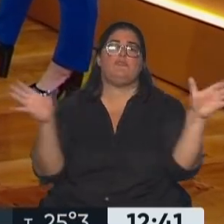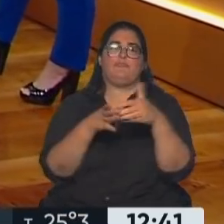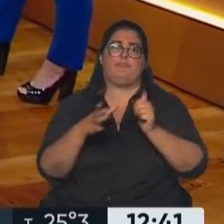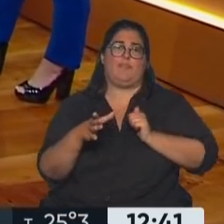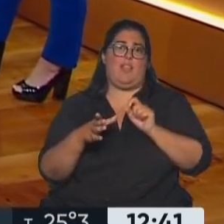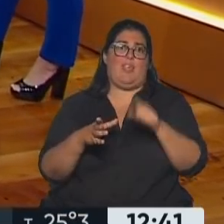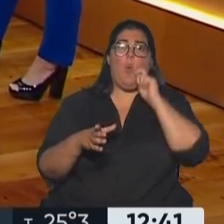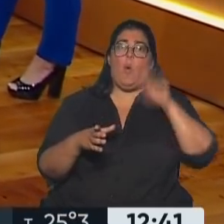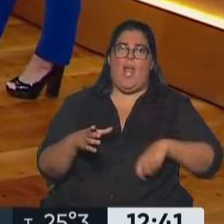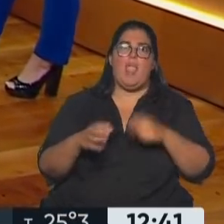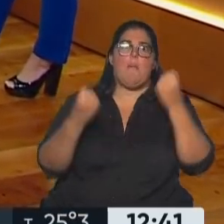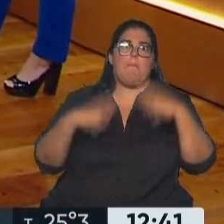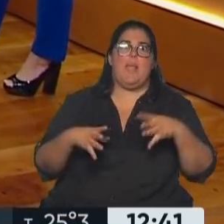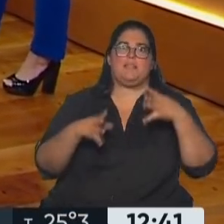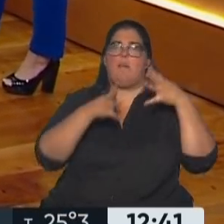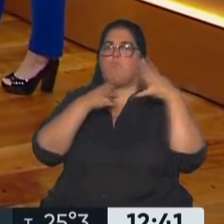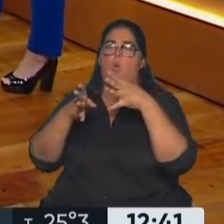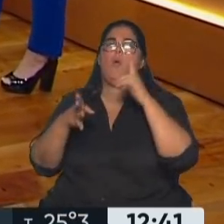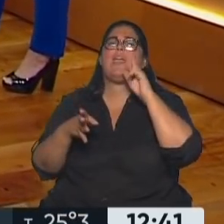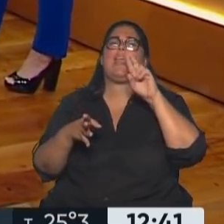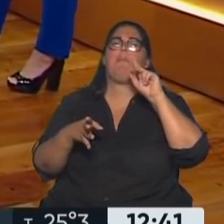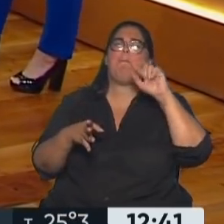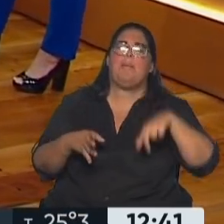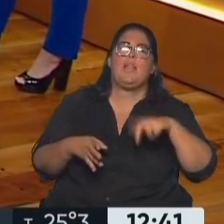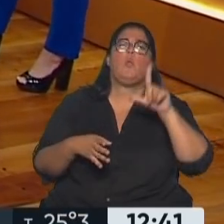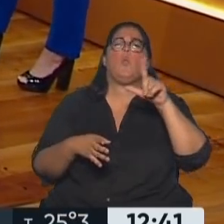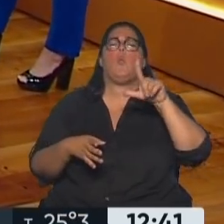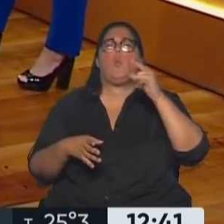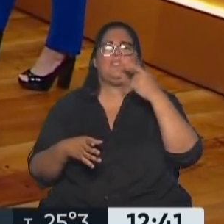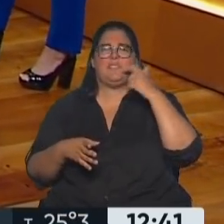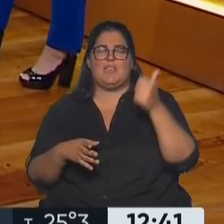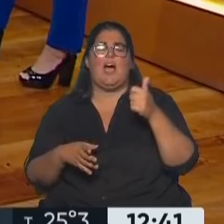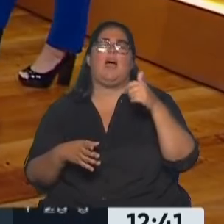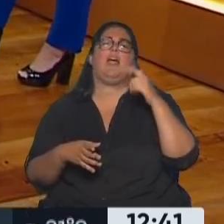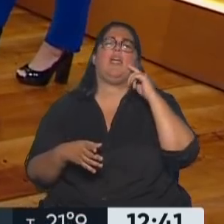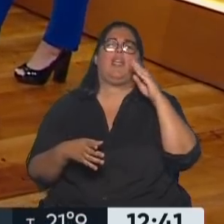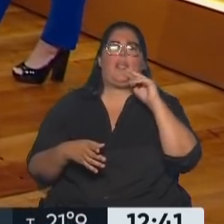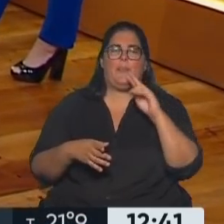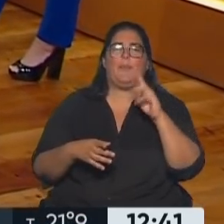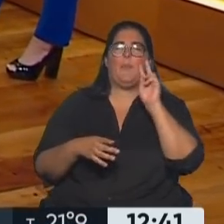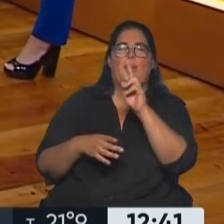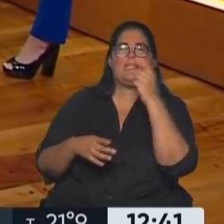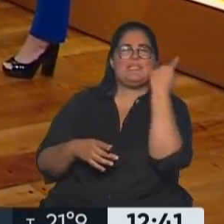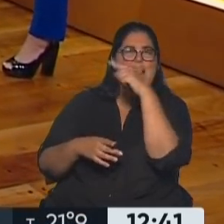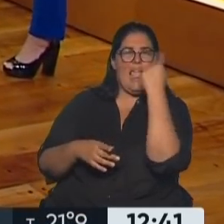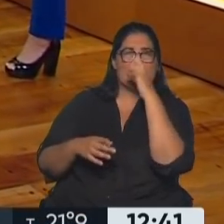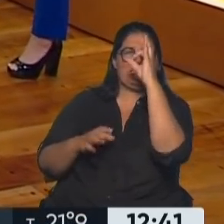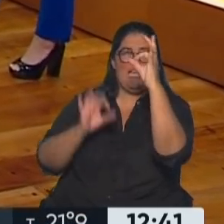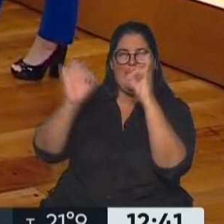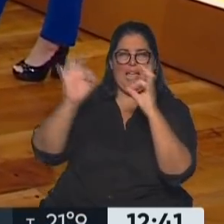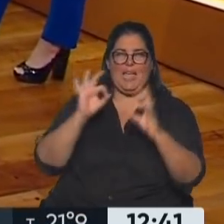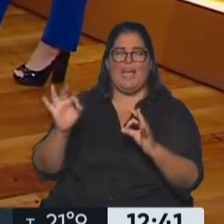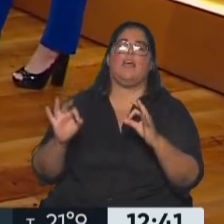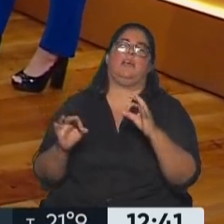esta contraofensiva en ciudades de Irpin, Bucha y Makariv. Como vemos en el círculo celeste, incluso la capital, ¿no? Donde se empieza ya